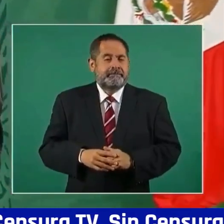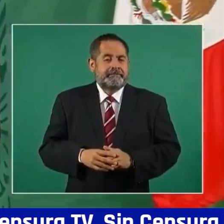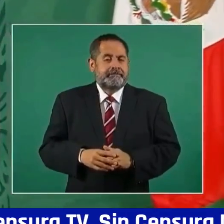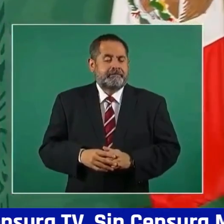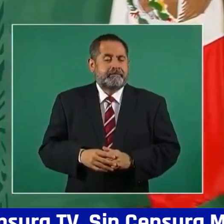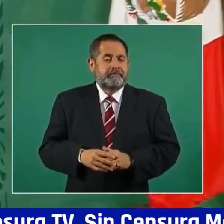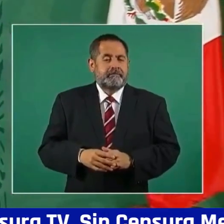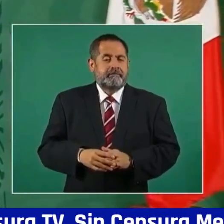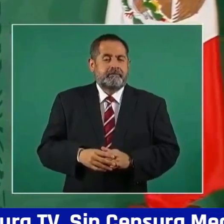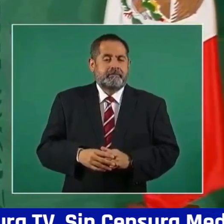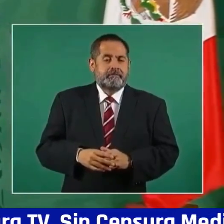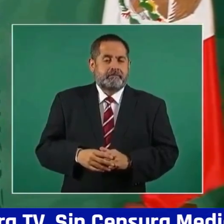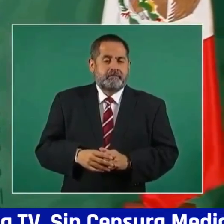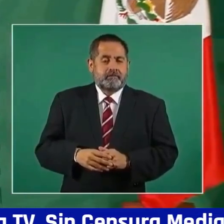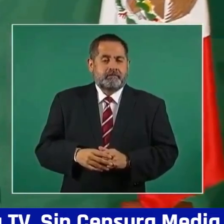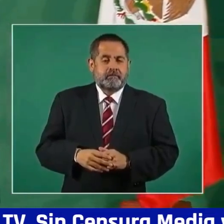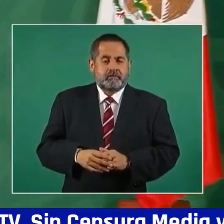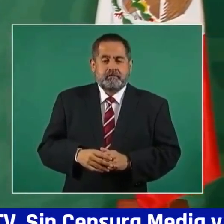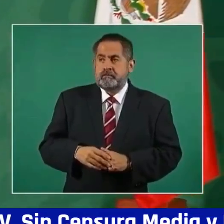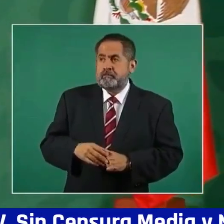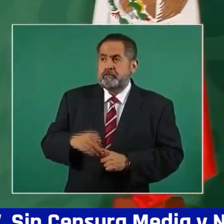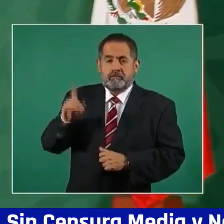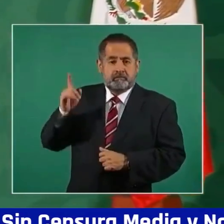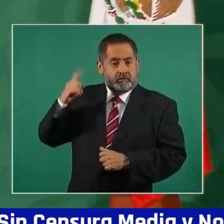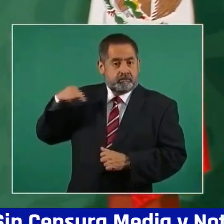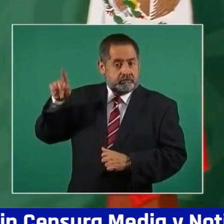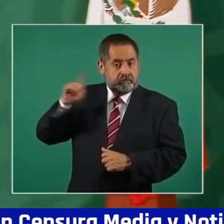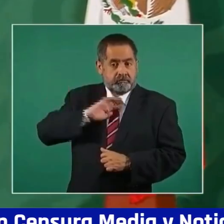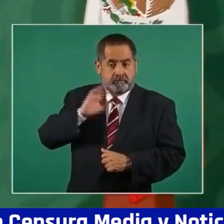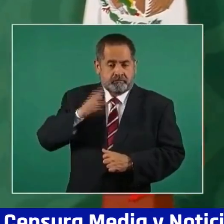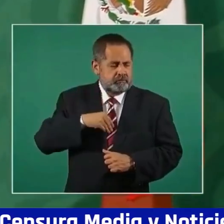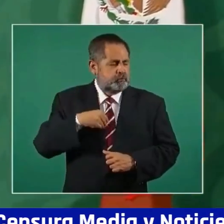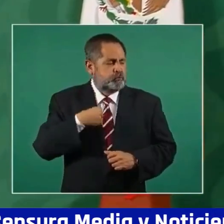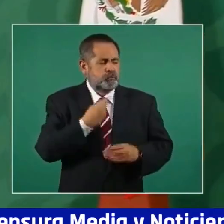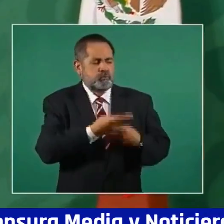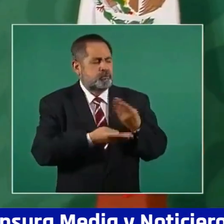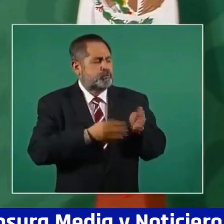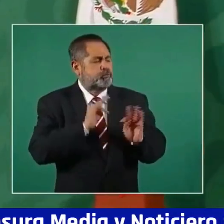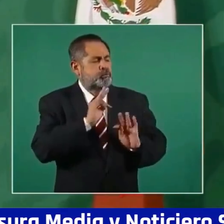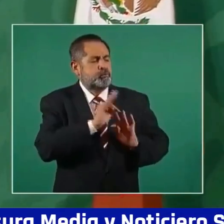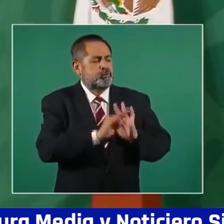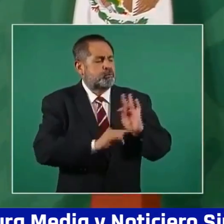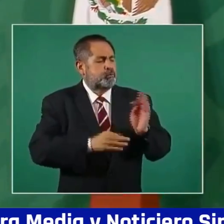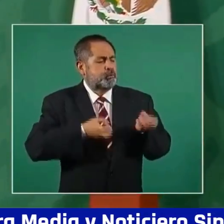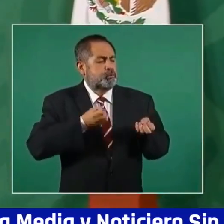pues los colmaban de atenciones, de privilegios, ¿no?